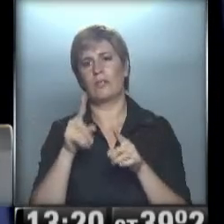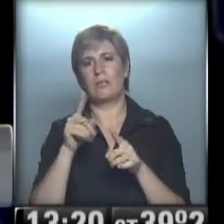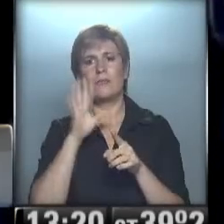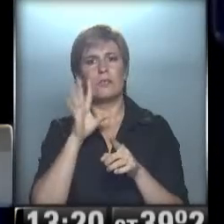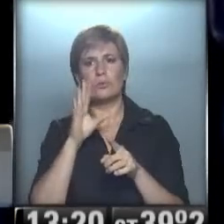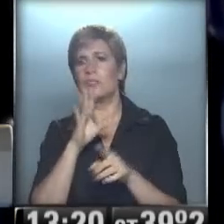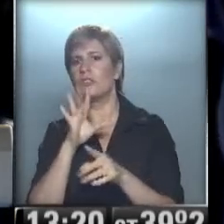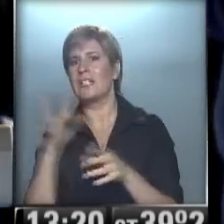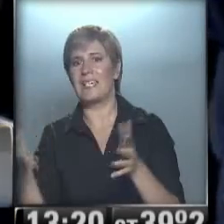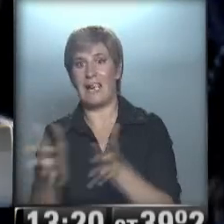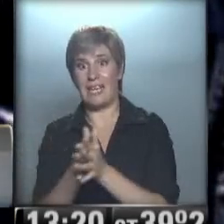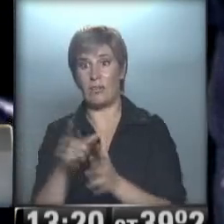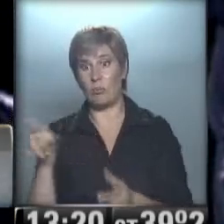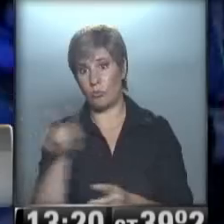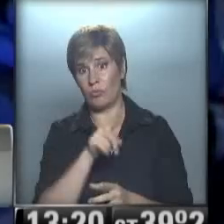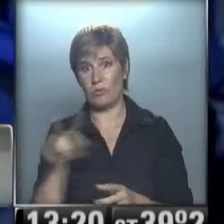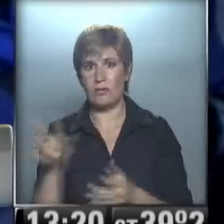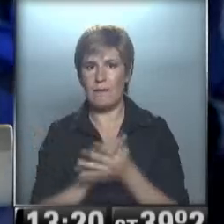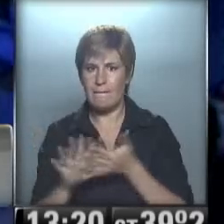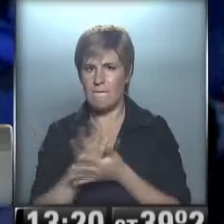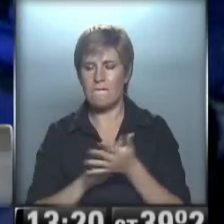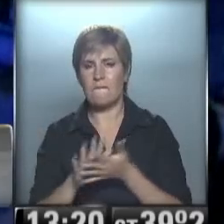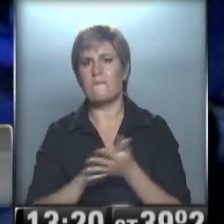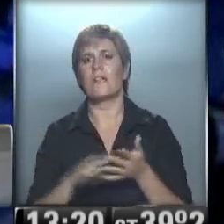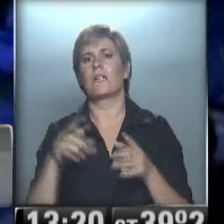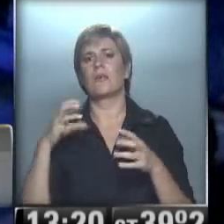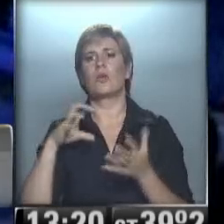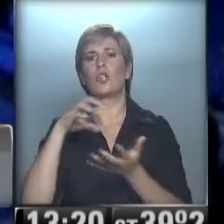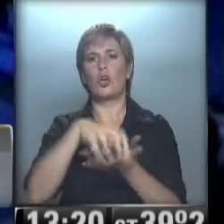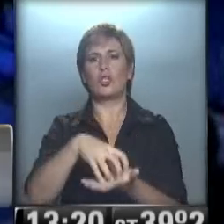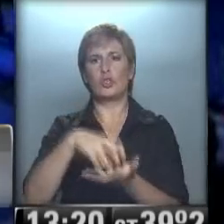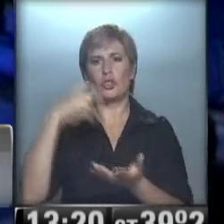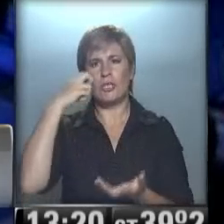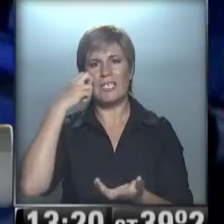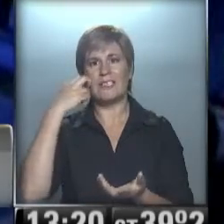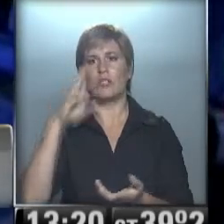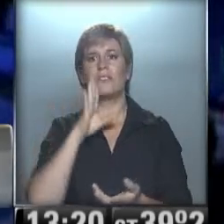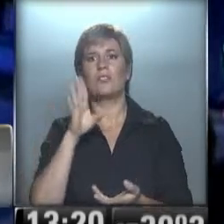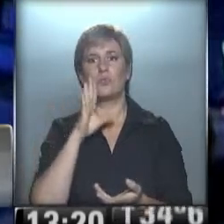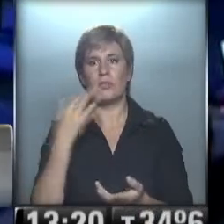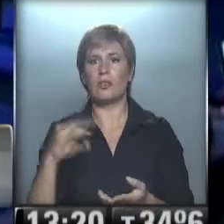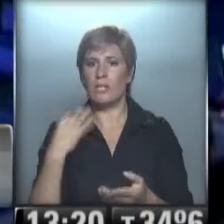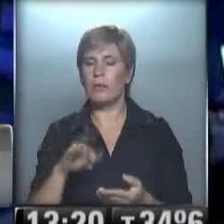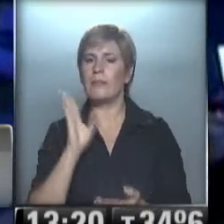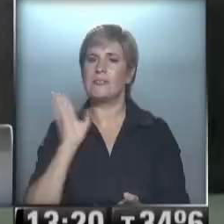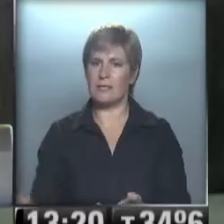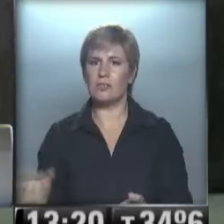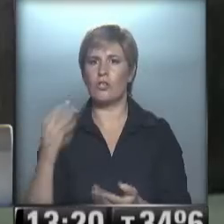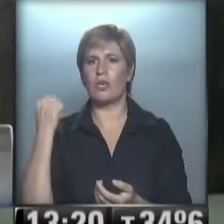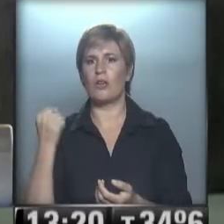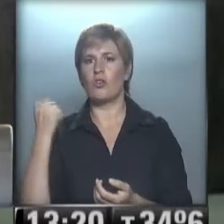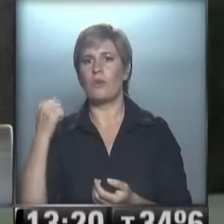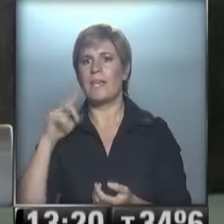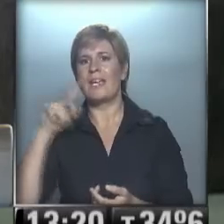AIPAC por sus siglas en inglés, urgiendo al Congreso estadounidense a nuevas sanciones económicas aún más duras